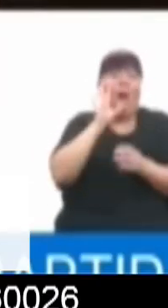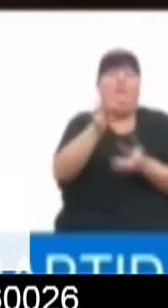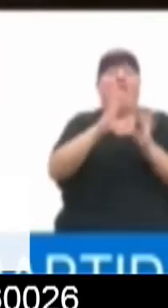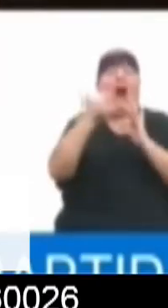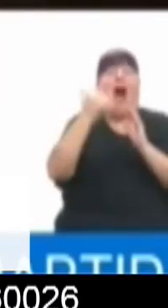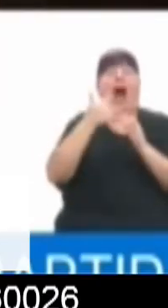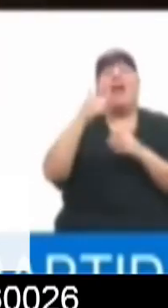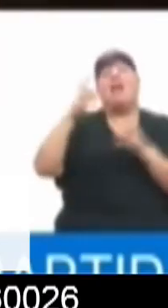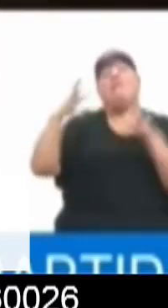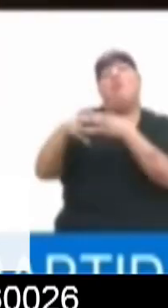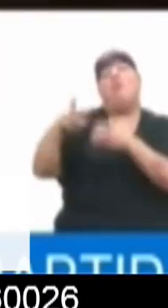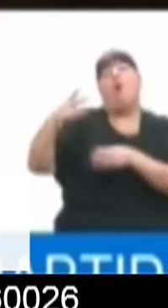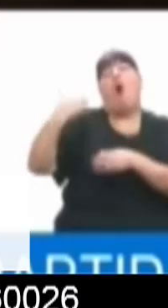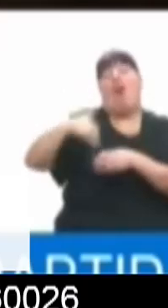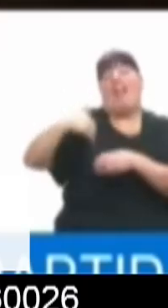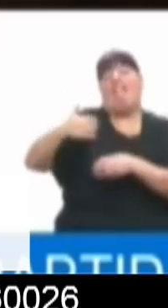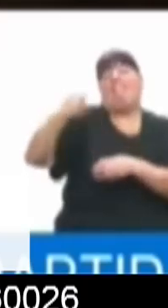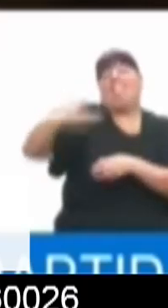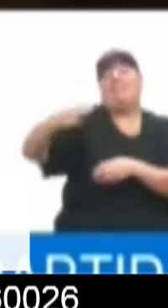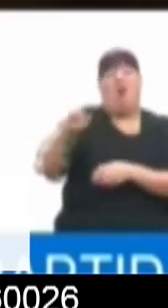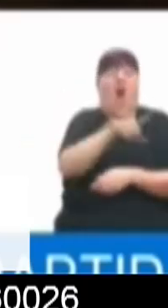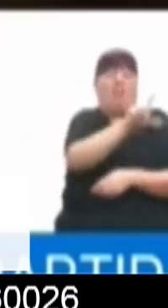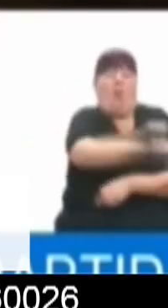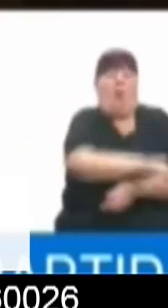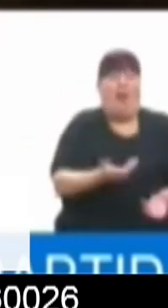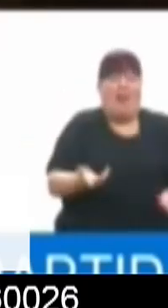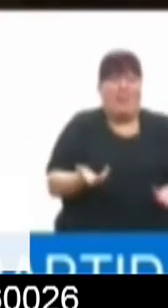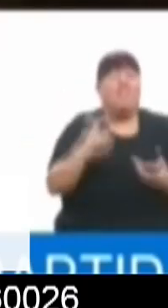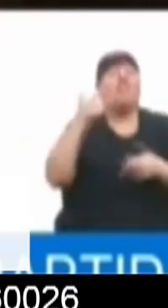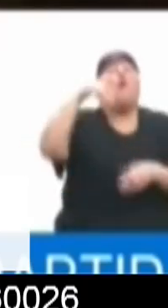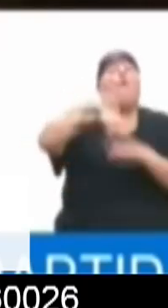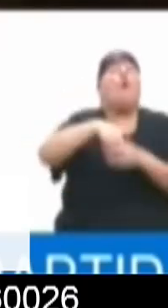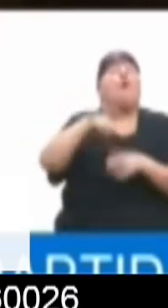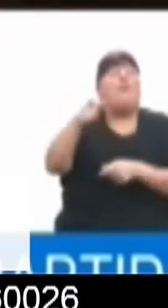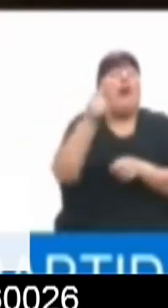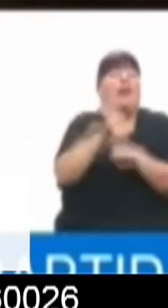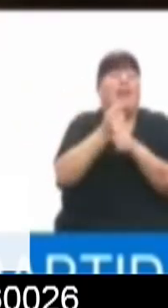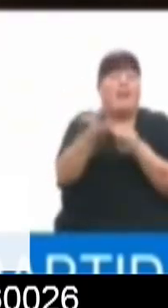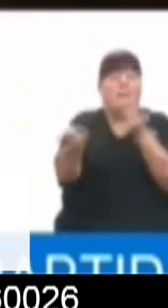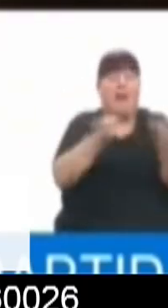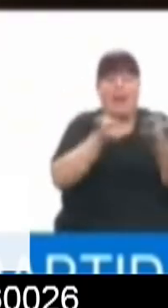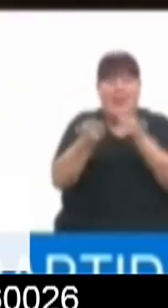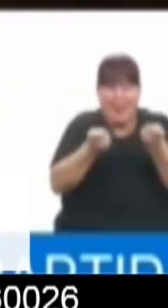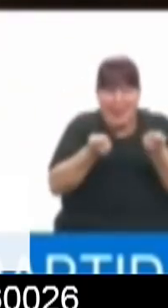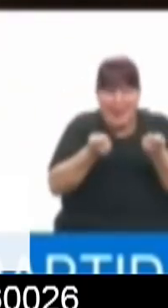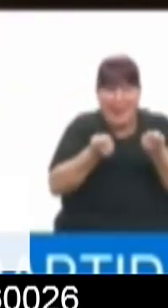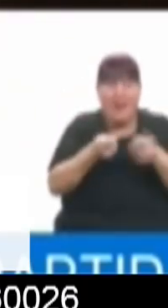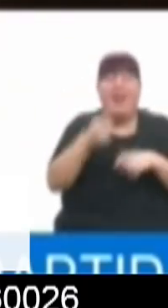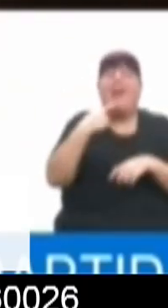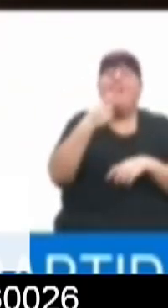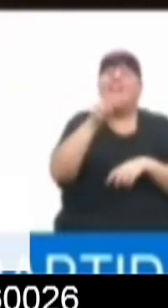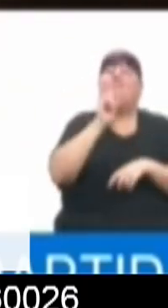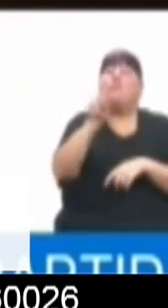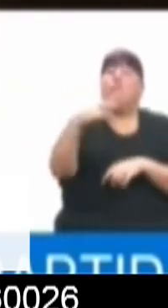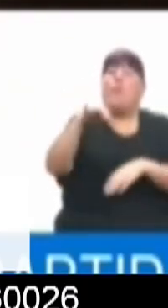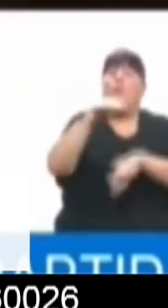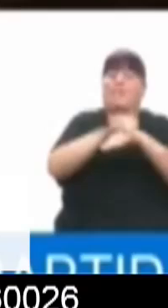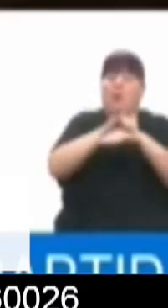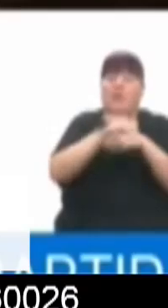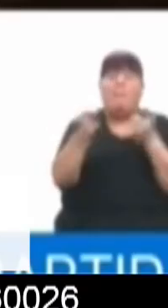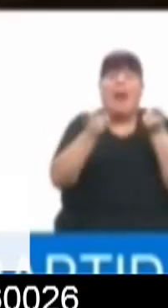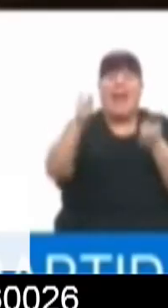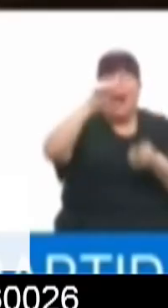muchísima polémica. El gobierno le ha dado muchísimos beneficios impositivos, aduaneros y cambiarios